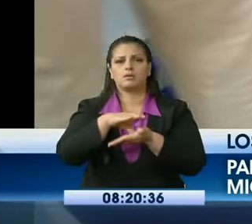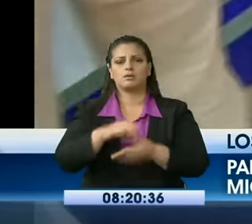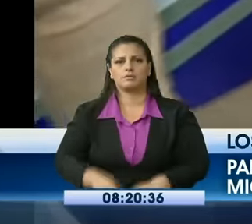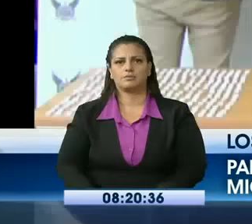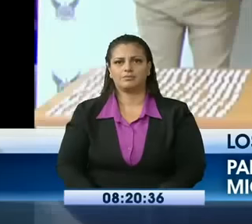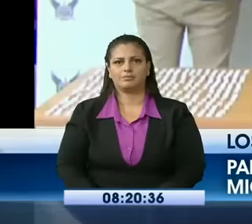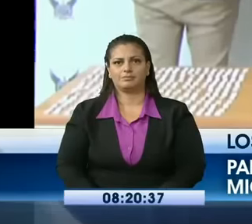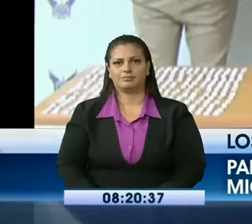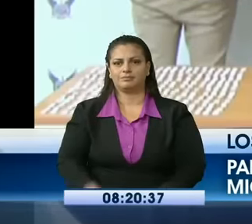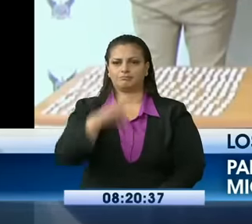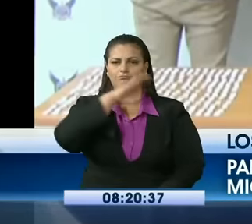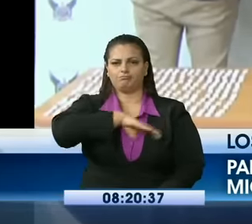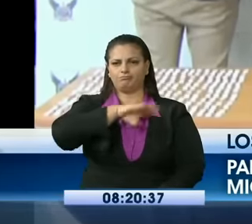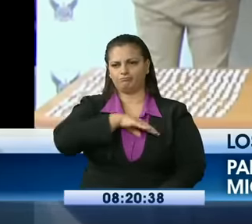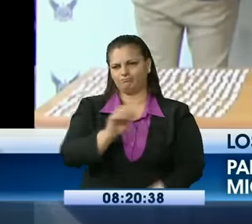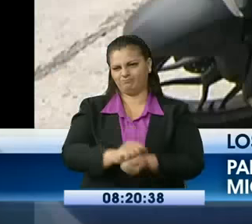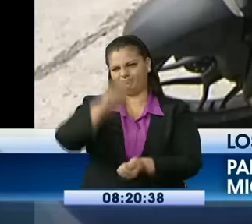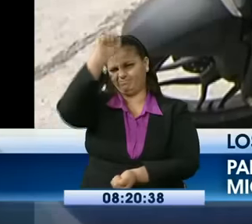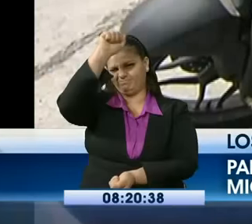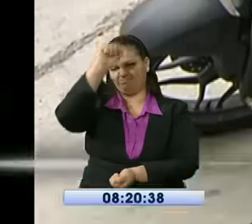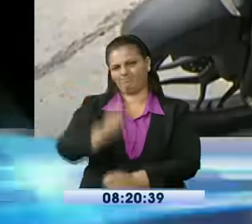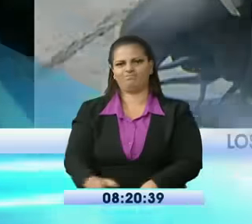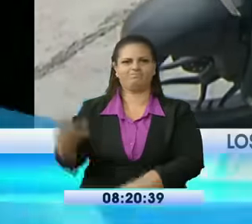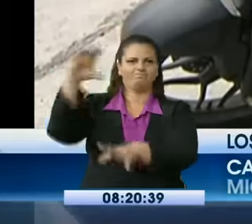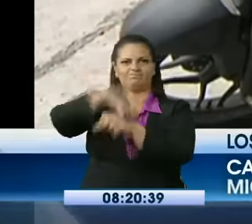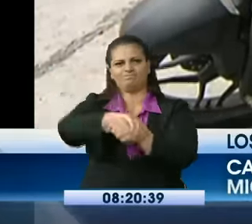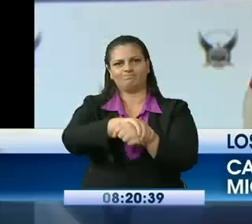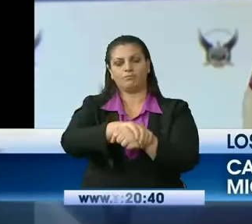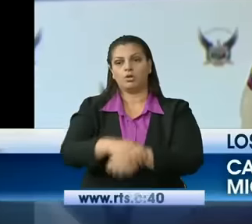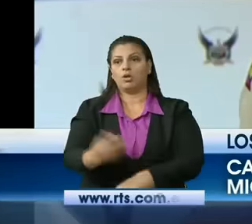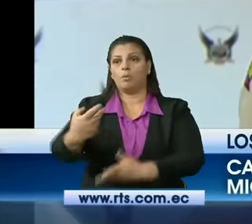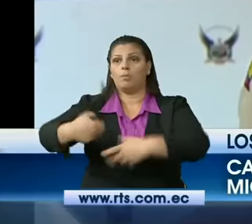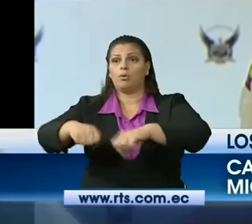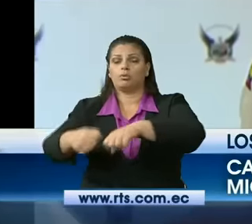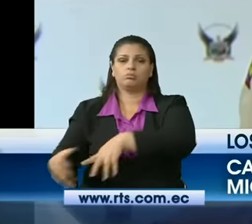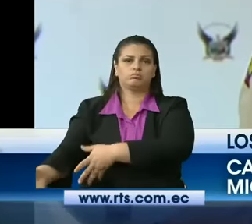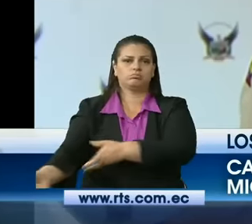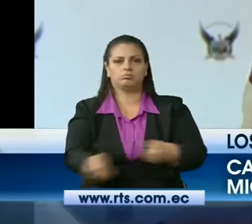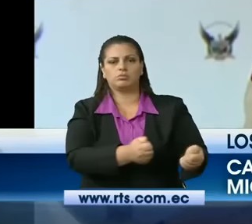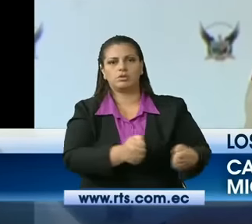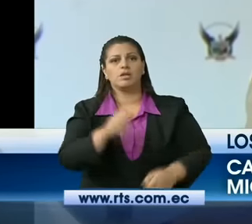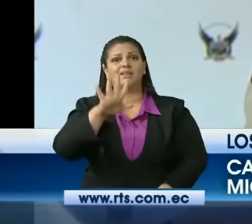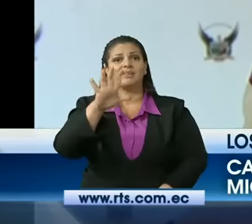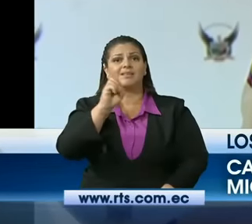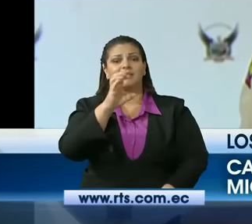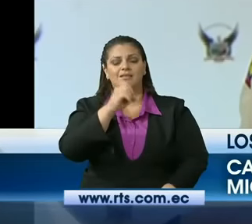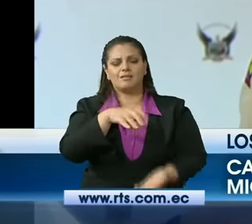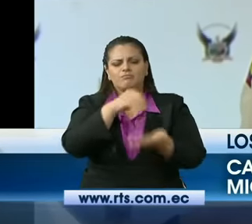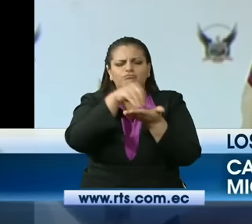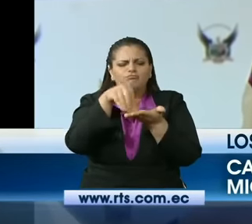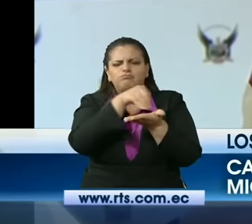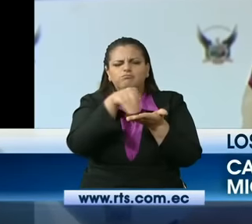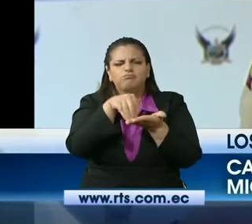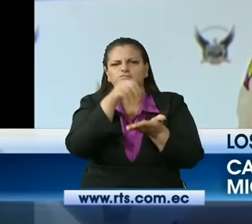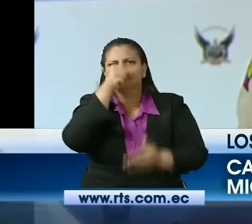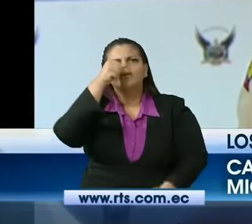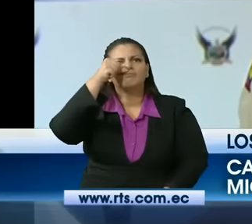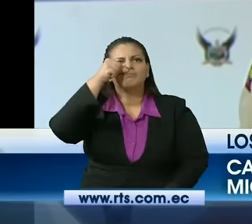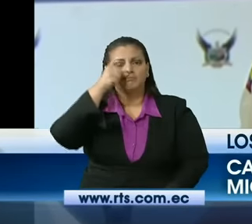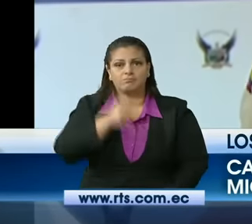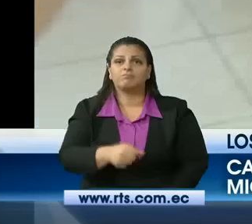dosis para la venta diaria. Los cuales se trasladaban en 2 motocicletas, eran quienes abastecían a